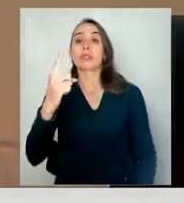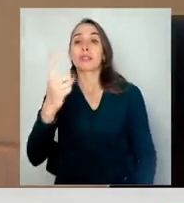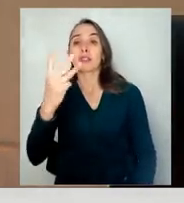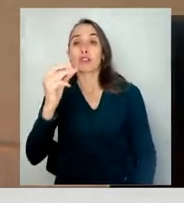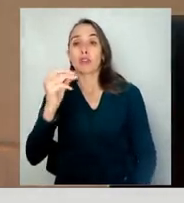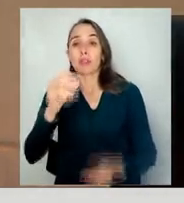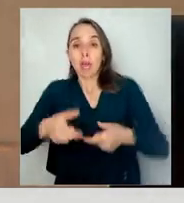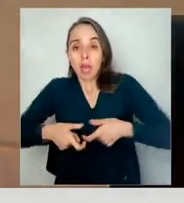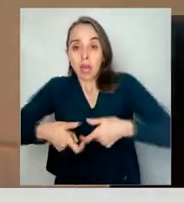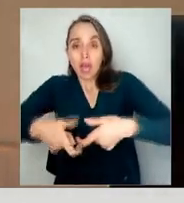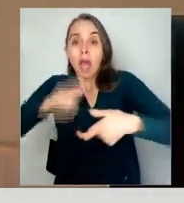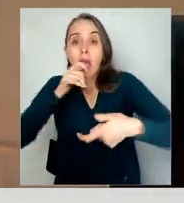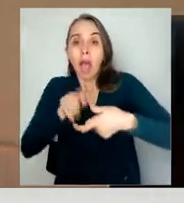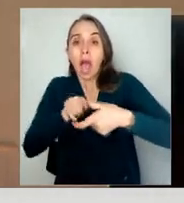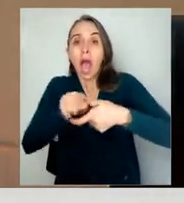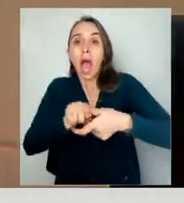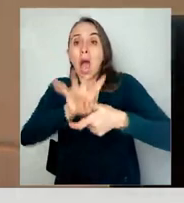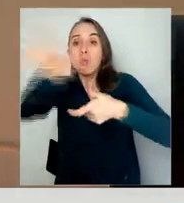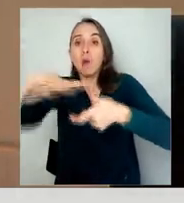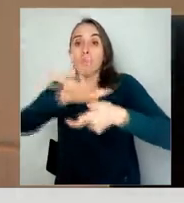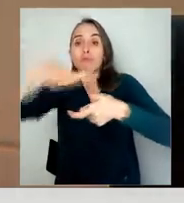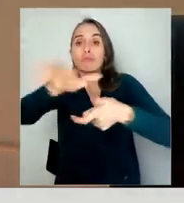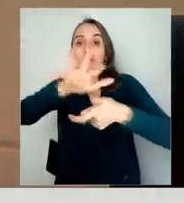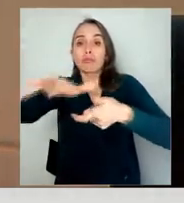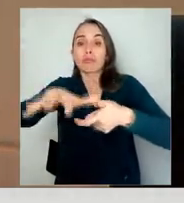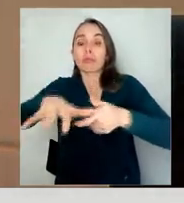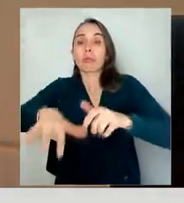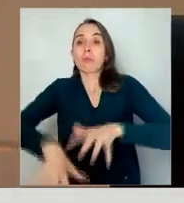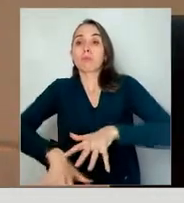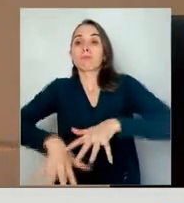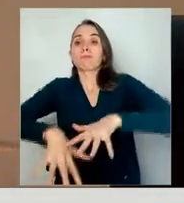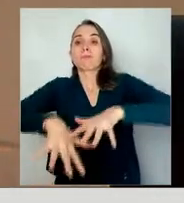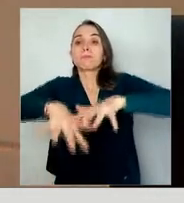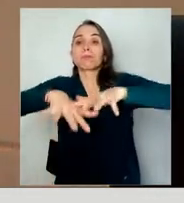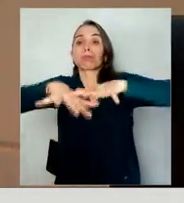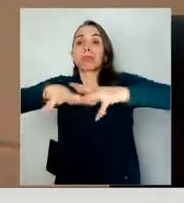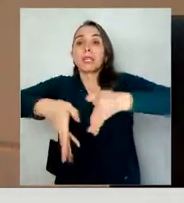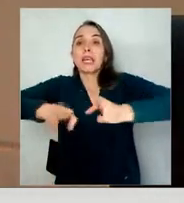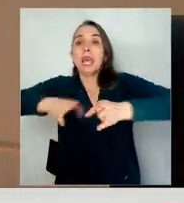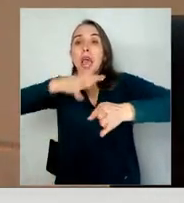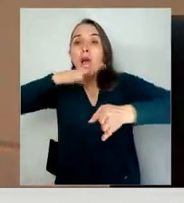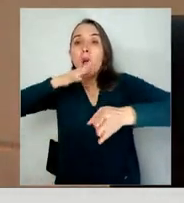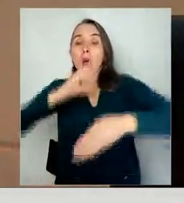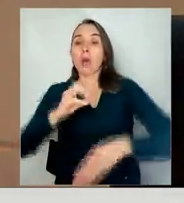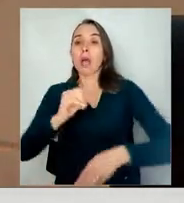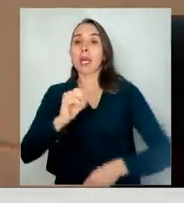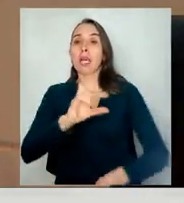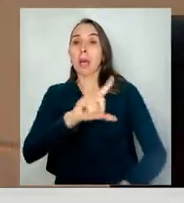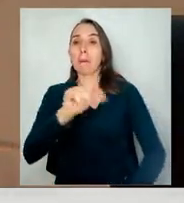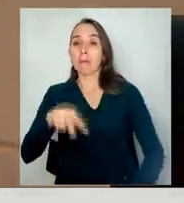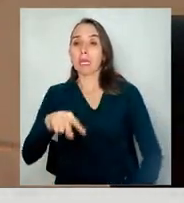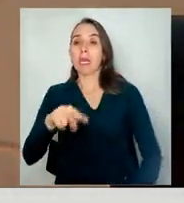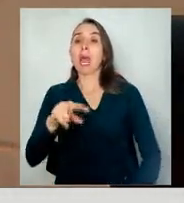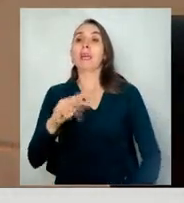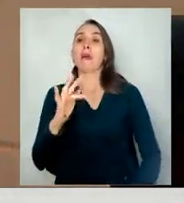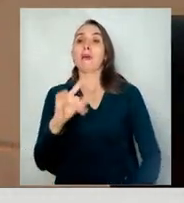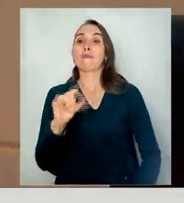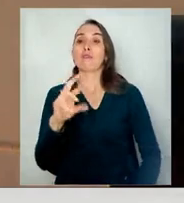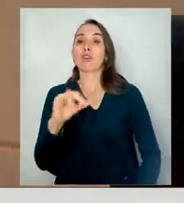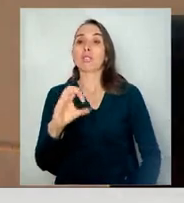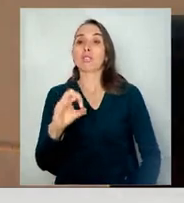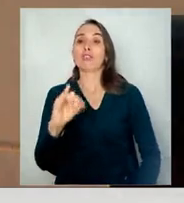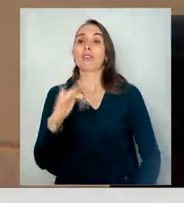fuga de agua se están acumulando agua en la calle capellán Florencio Infante 3058